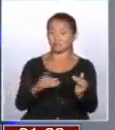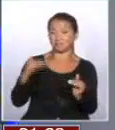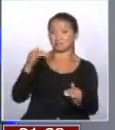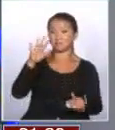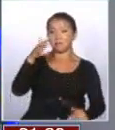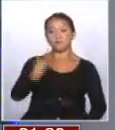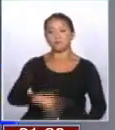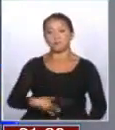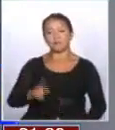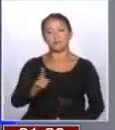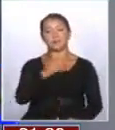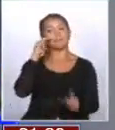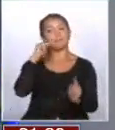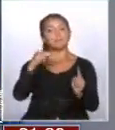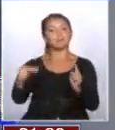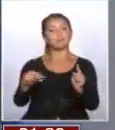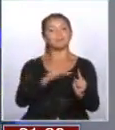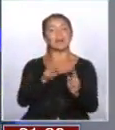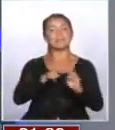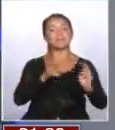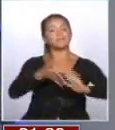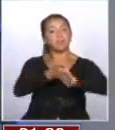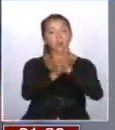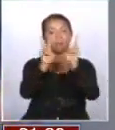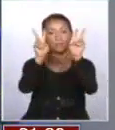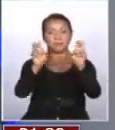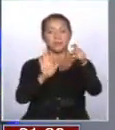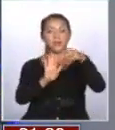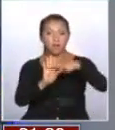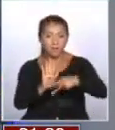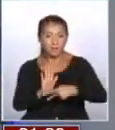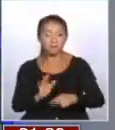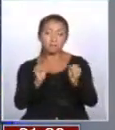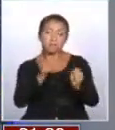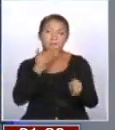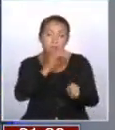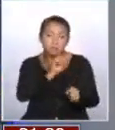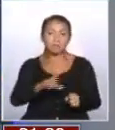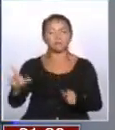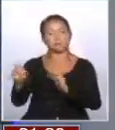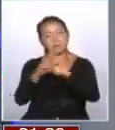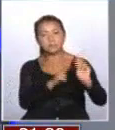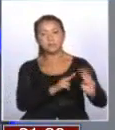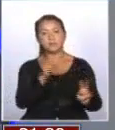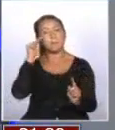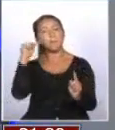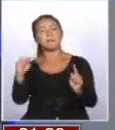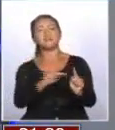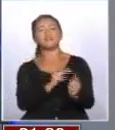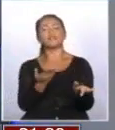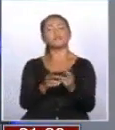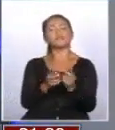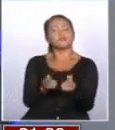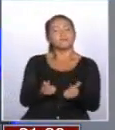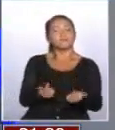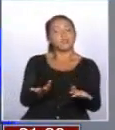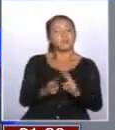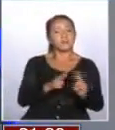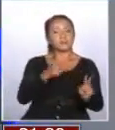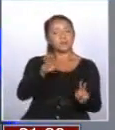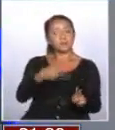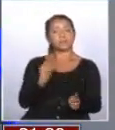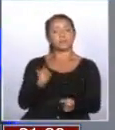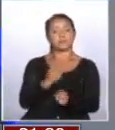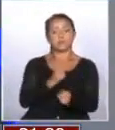nuestra perspectiva para hacer todo lo normativo para que mejoremos nuestra percepción de cómo se hace nuestro trabajo. Aquí, mire, uno va a